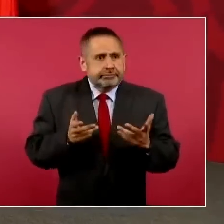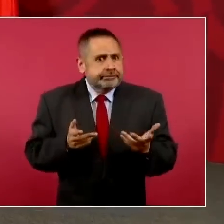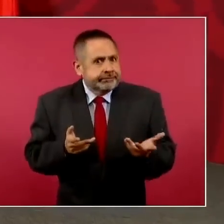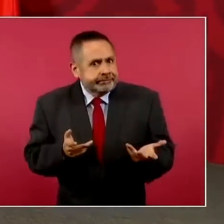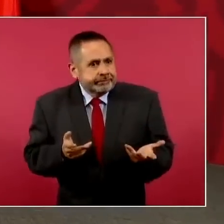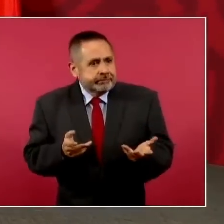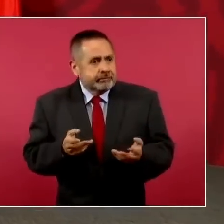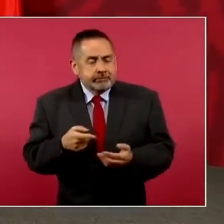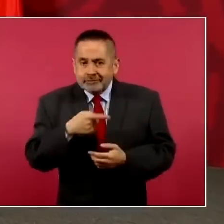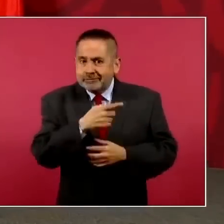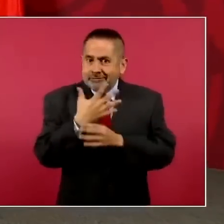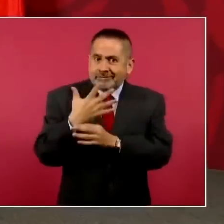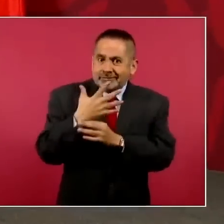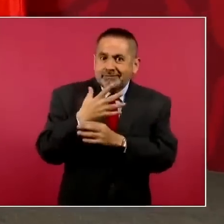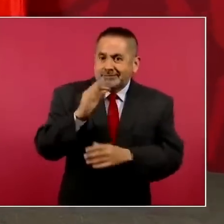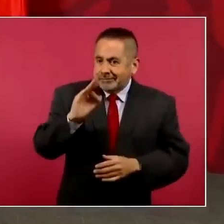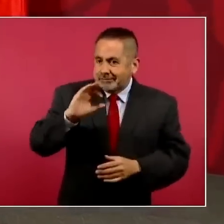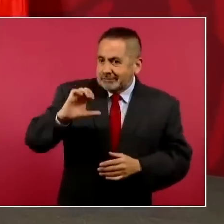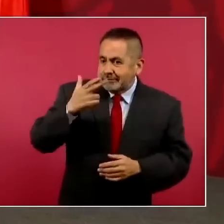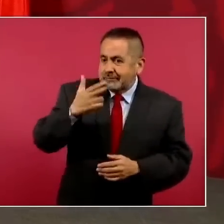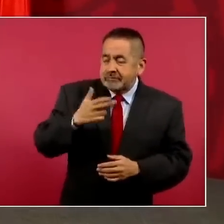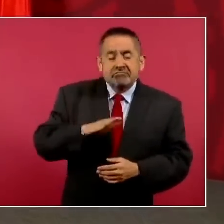no importa.